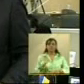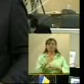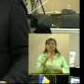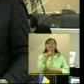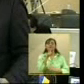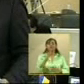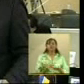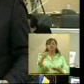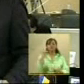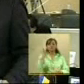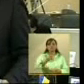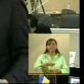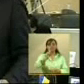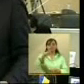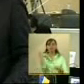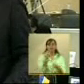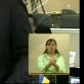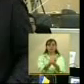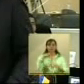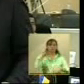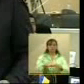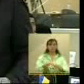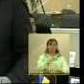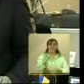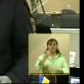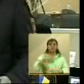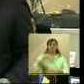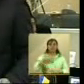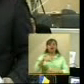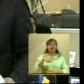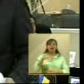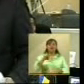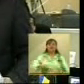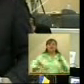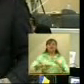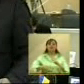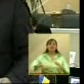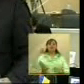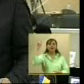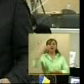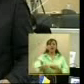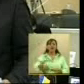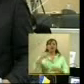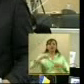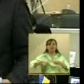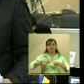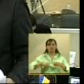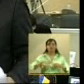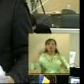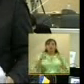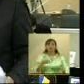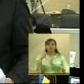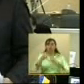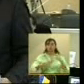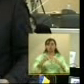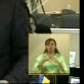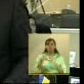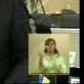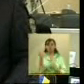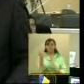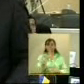A su vez dispuso su arresto y lo sometió en la base aérea de Quito, justamente donde ya los soldados, o donde el presidente